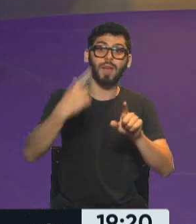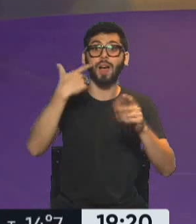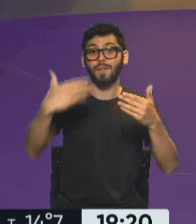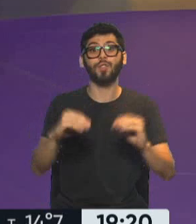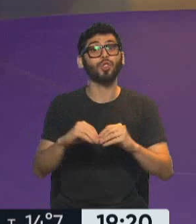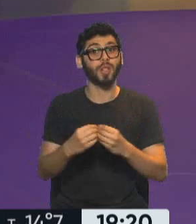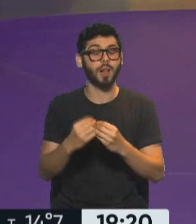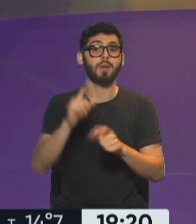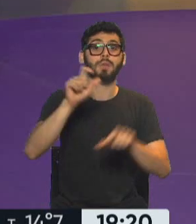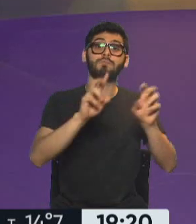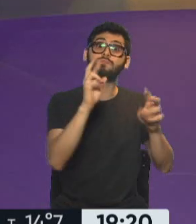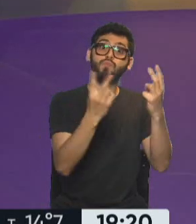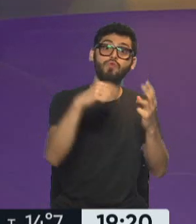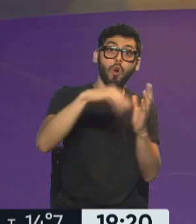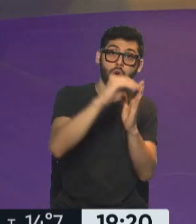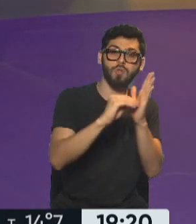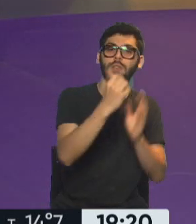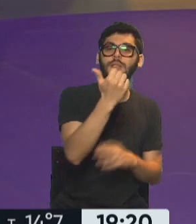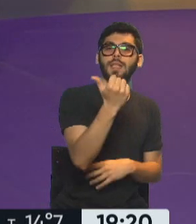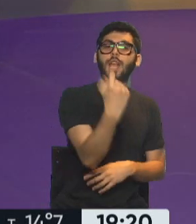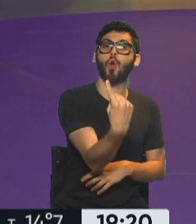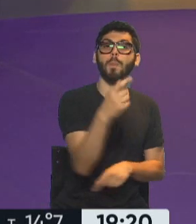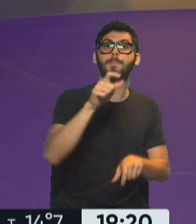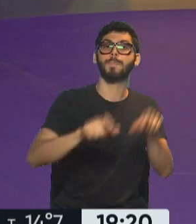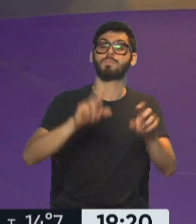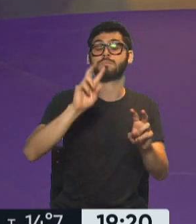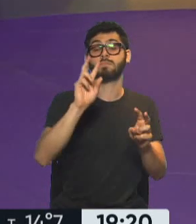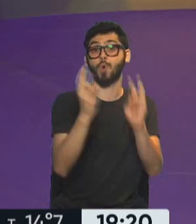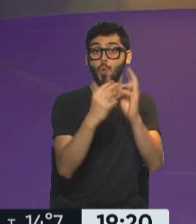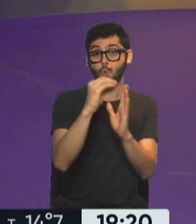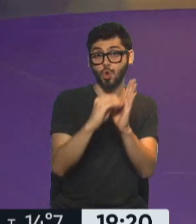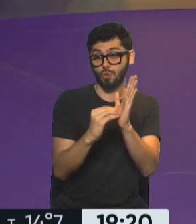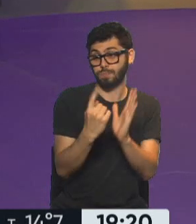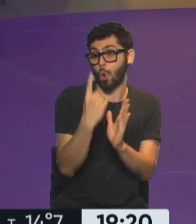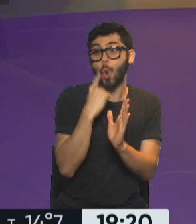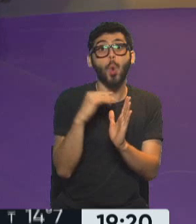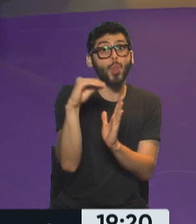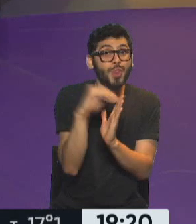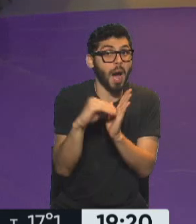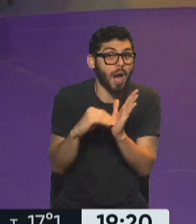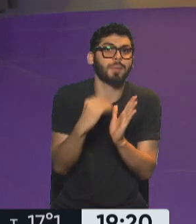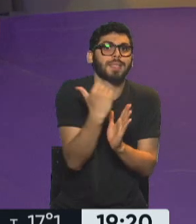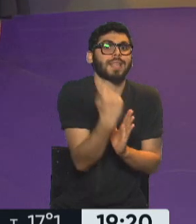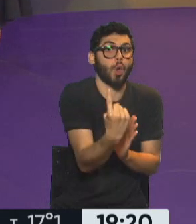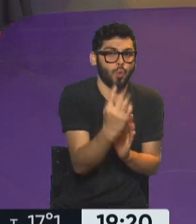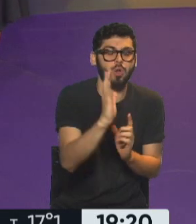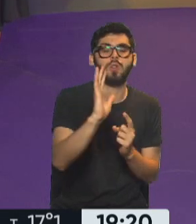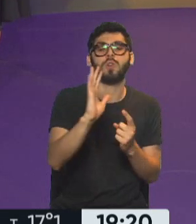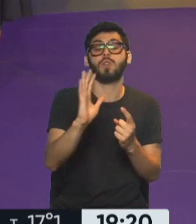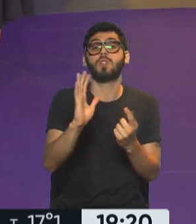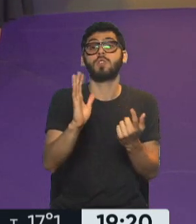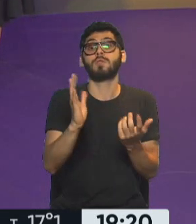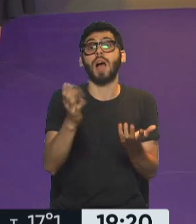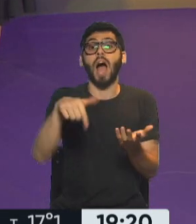Si hablamos de fallecimientos, son 61 las personas que han fallecido en las últimas 24 horas. A propósito de estos